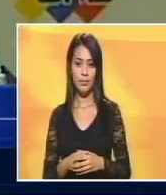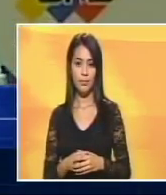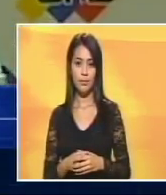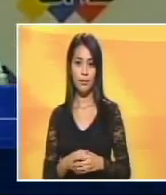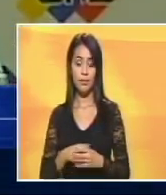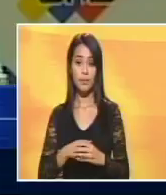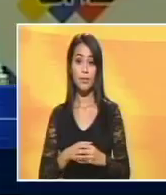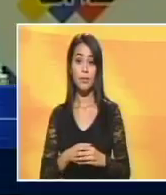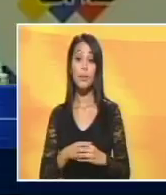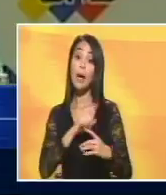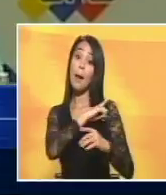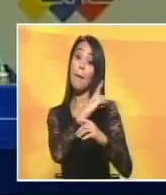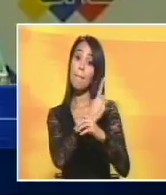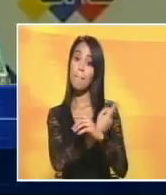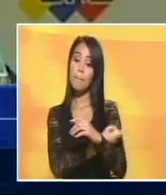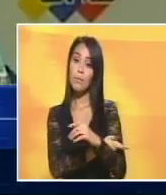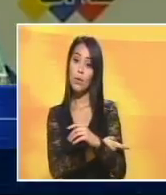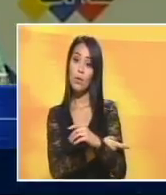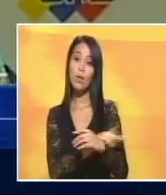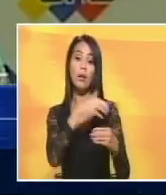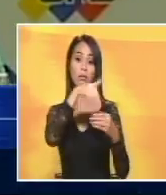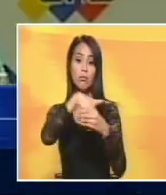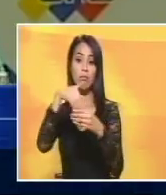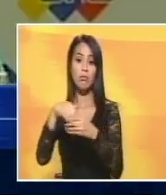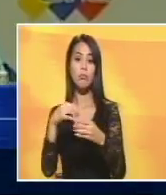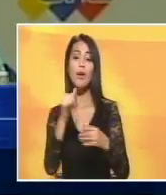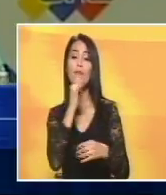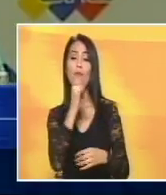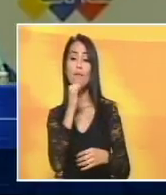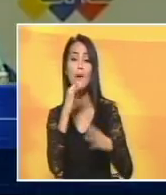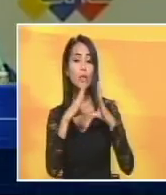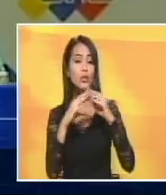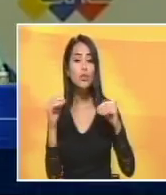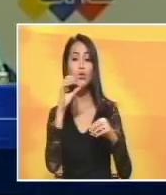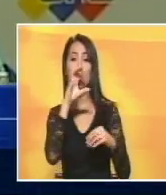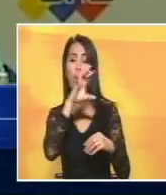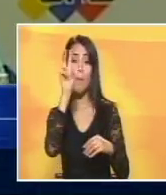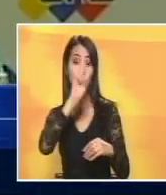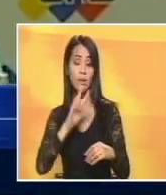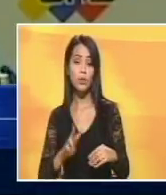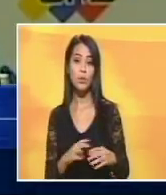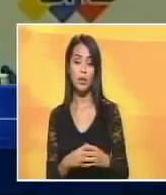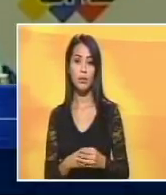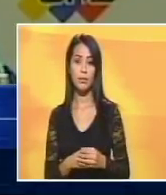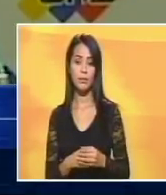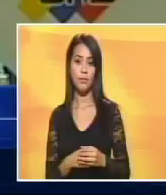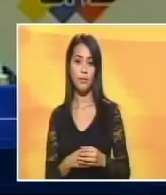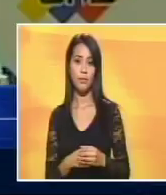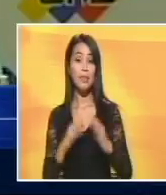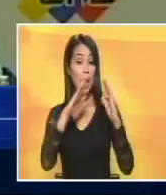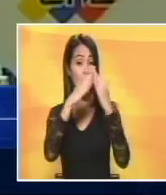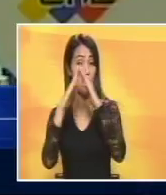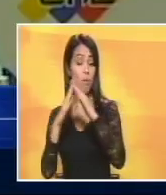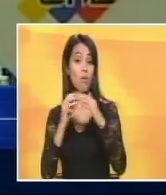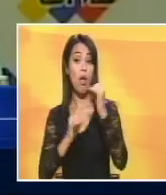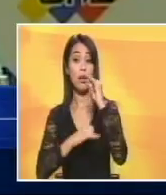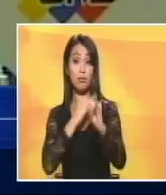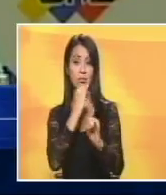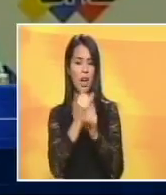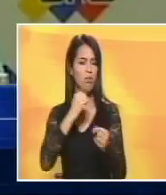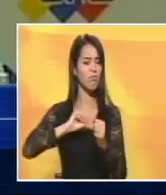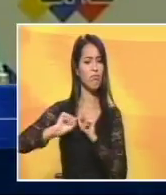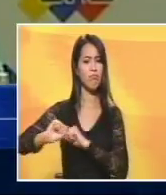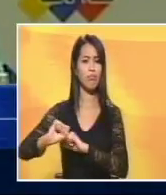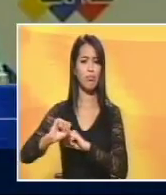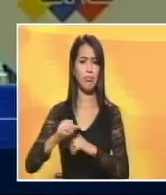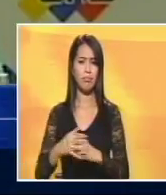El Poder Electoral quiere comunicar al país y a la comunidad internacional el rechazo